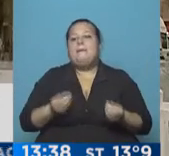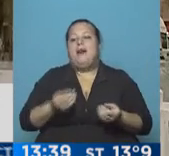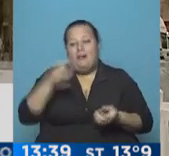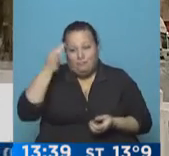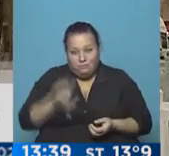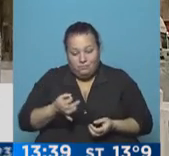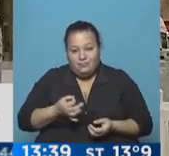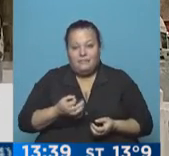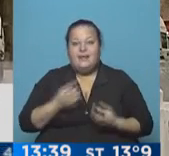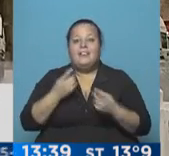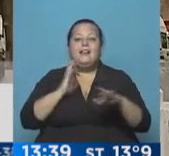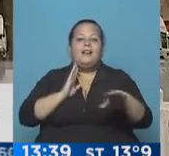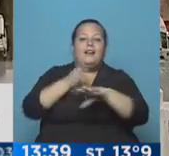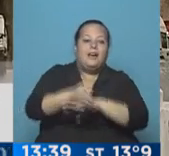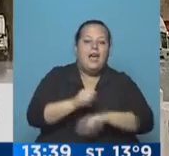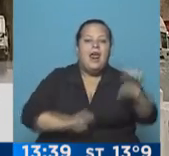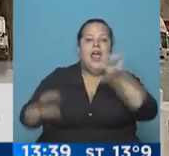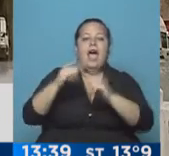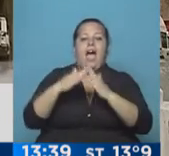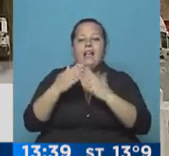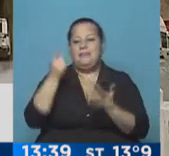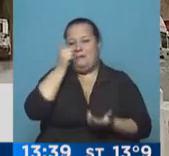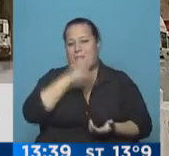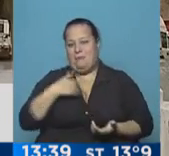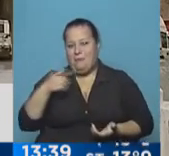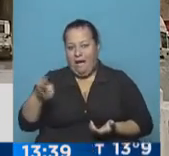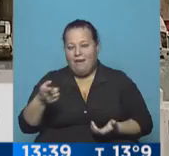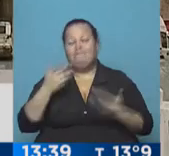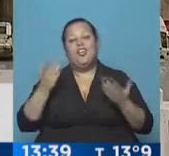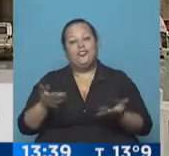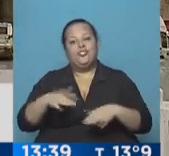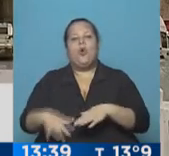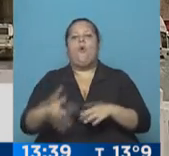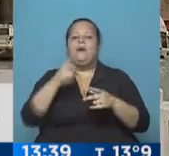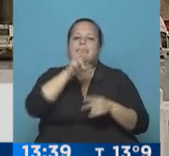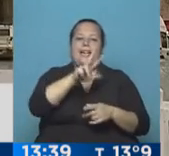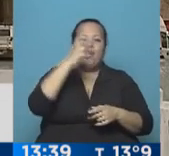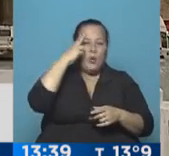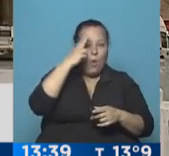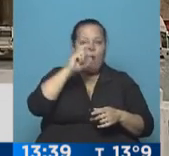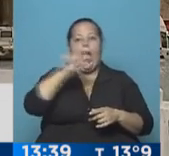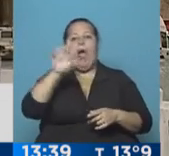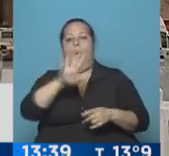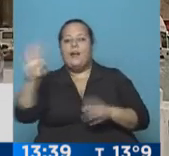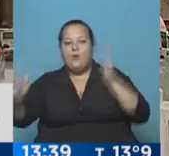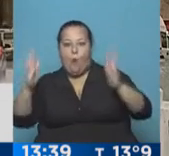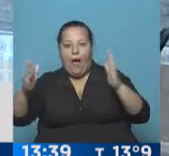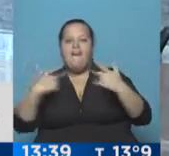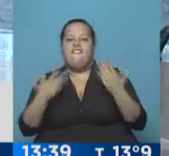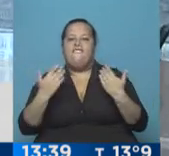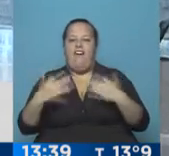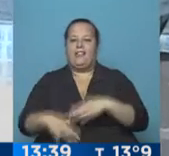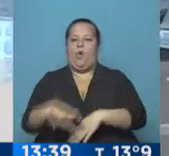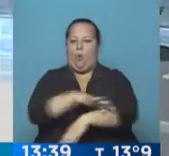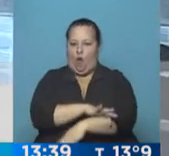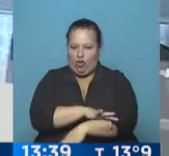realidad los que están entrando a limpiar sus casas son los padres así que del 39 al 44 es lo que más falta nos